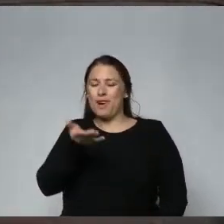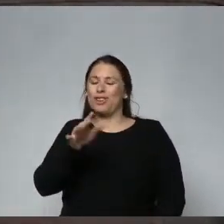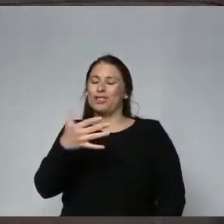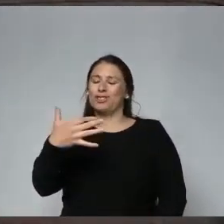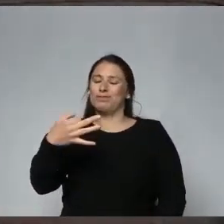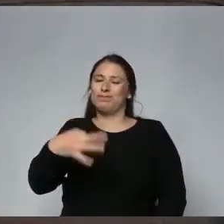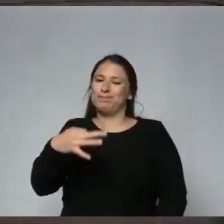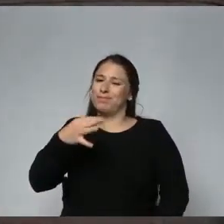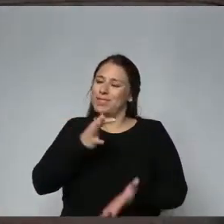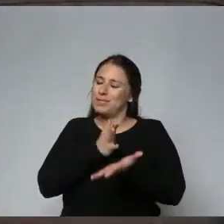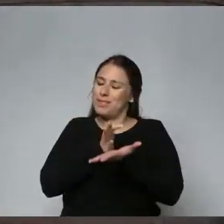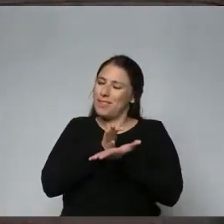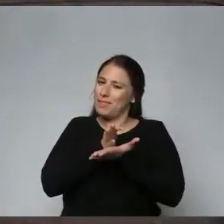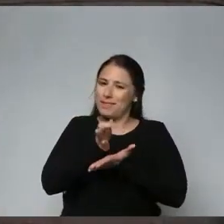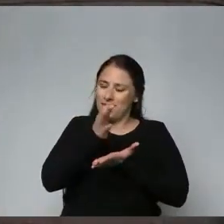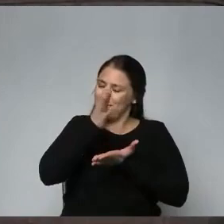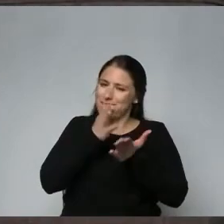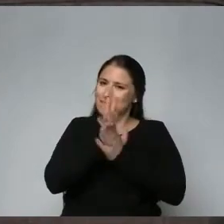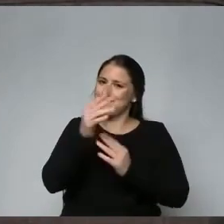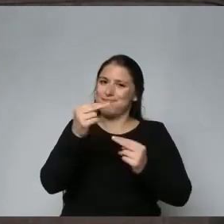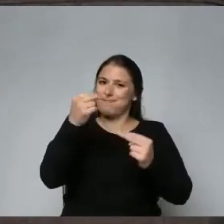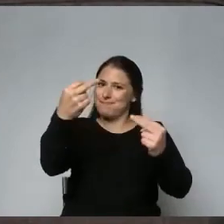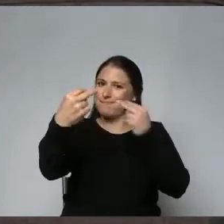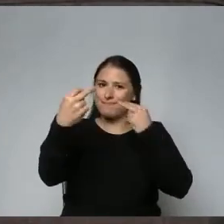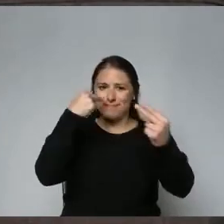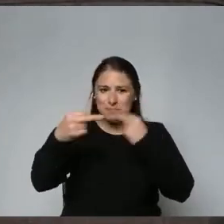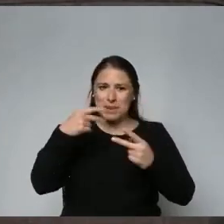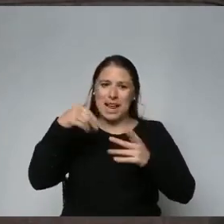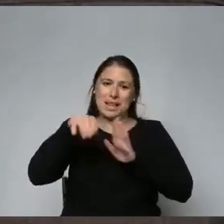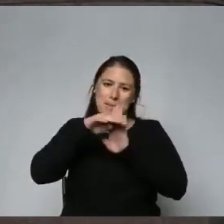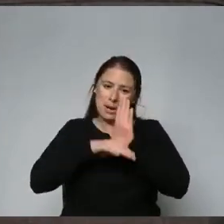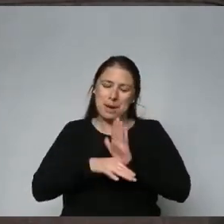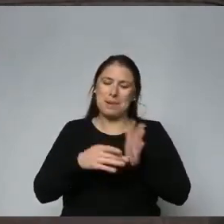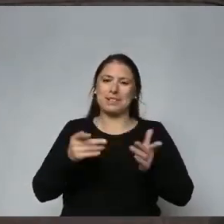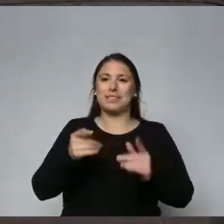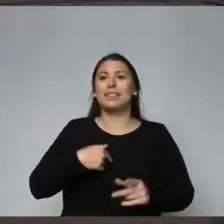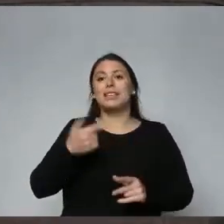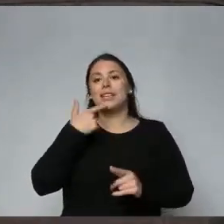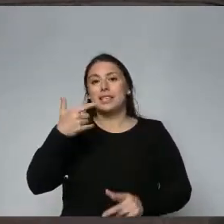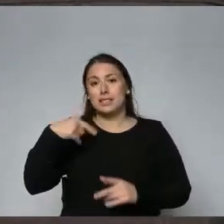una fiel seguidora de este programa, así que además...